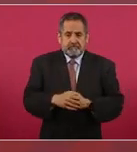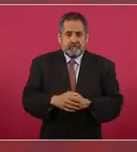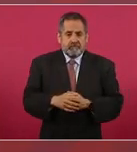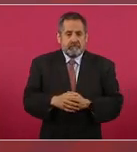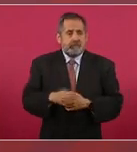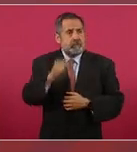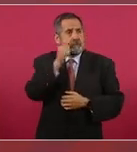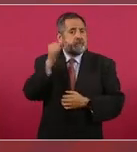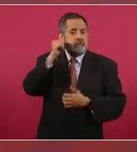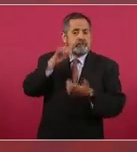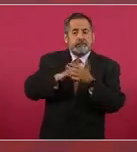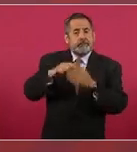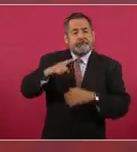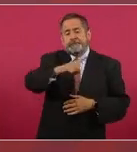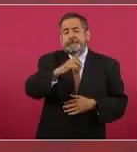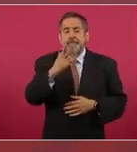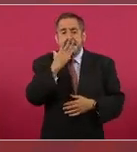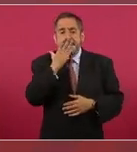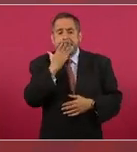en Sonora